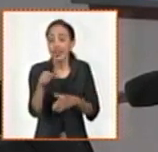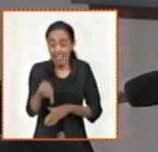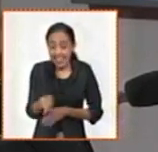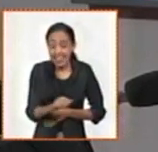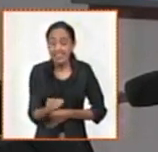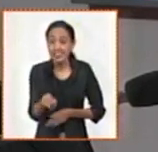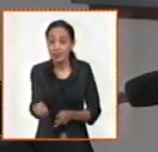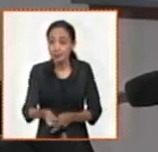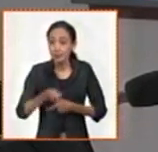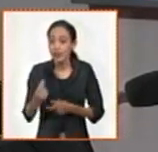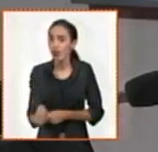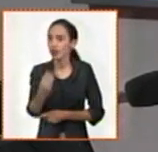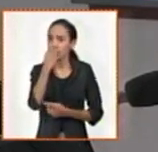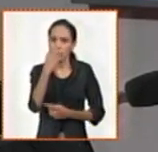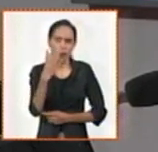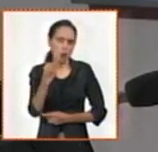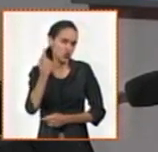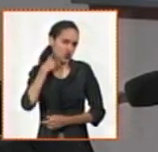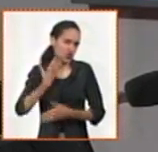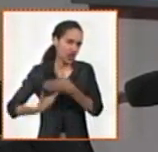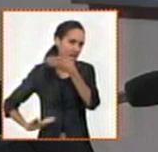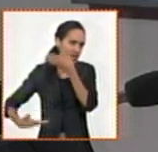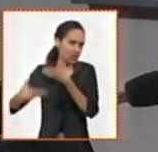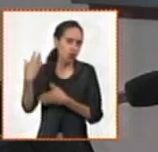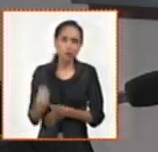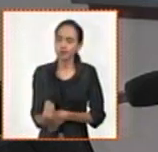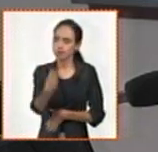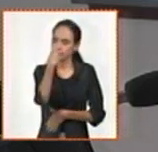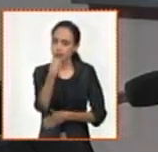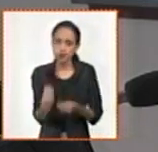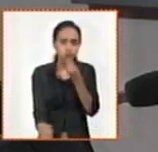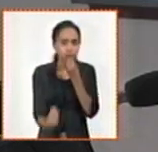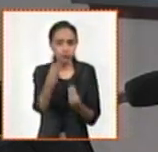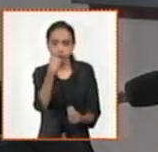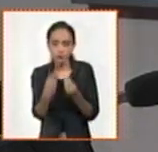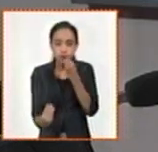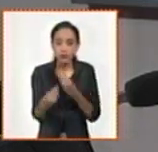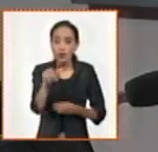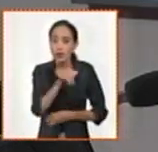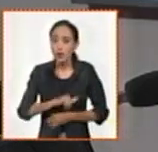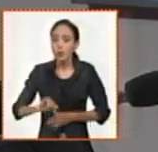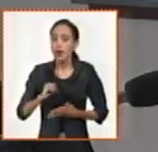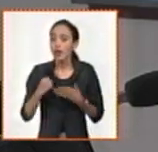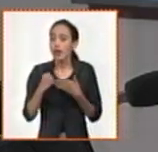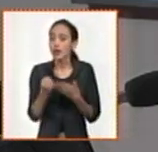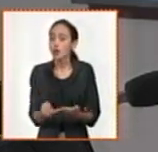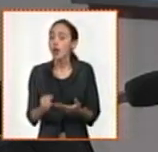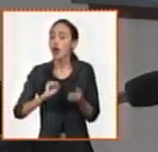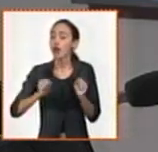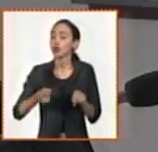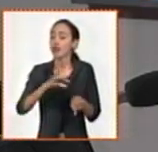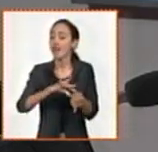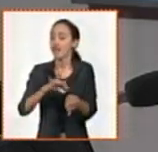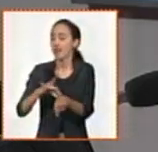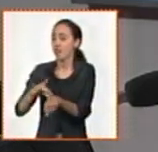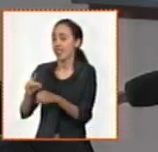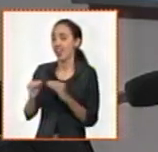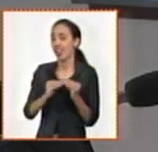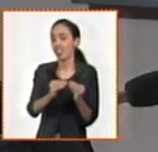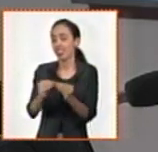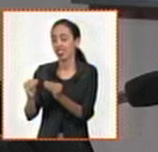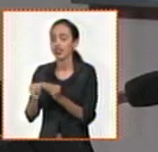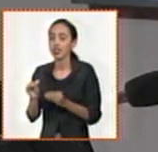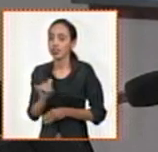nos está alimentando desde hace mucho tiempo, ¿cómo era? Que nos está ayudando a prevenir pandemias, que está contribuyendo a